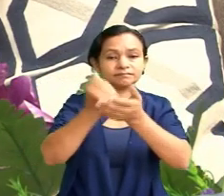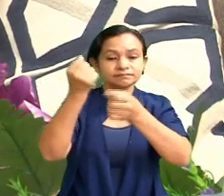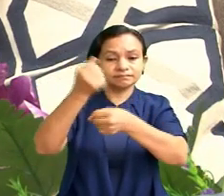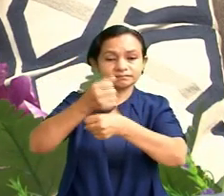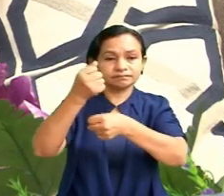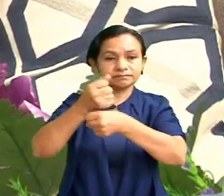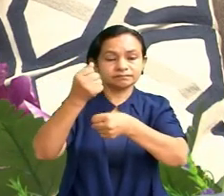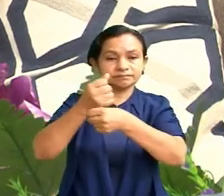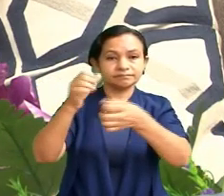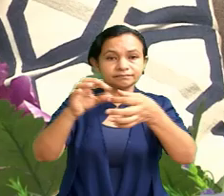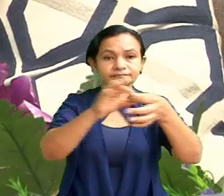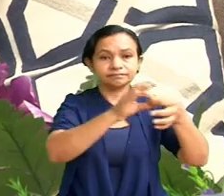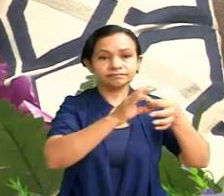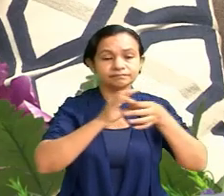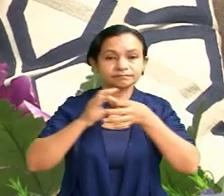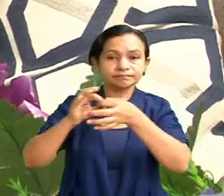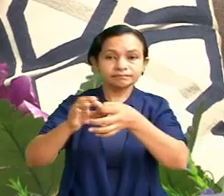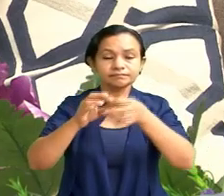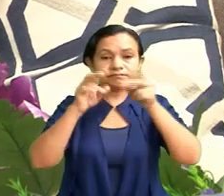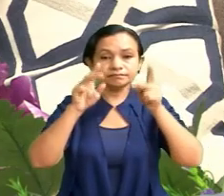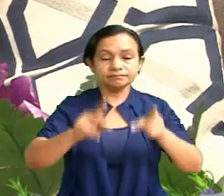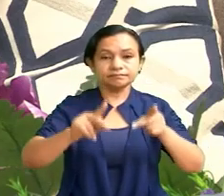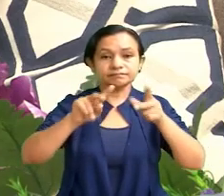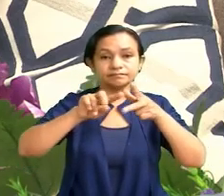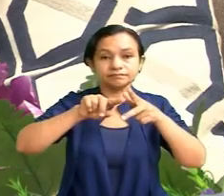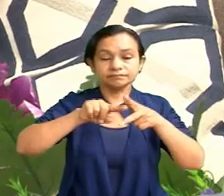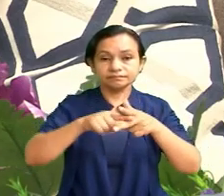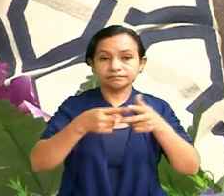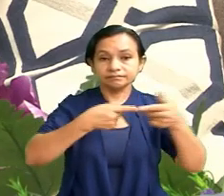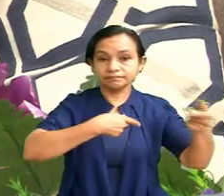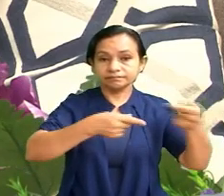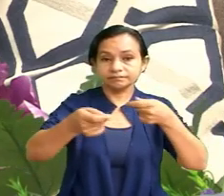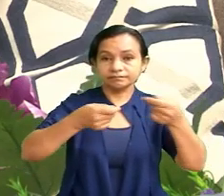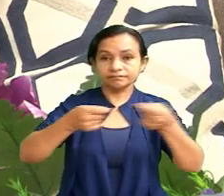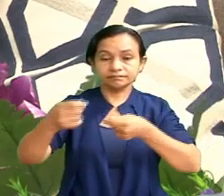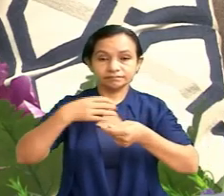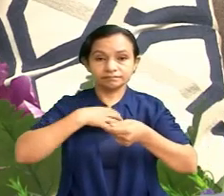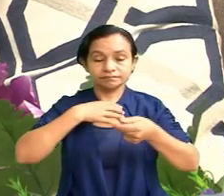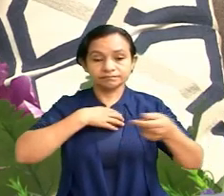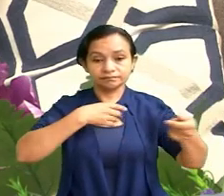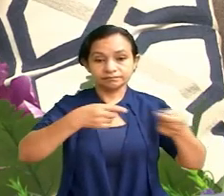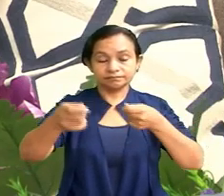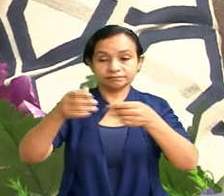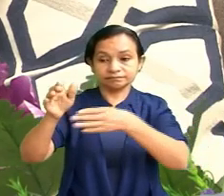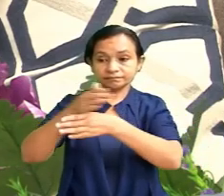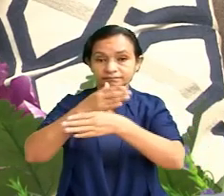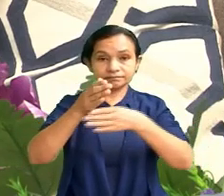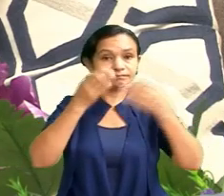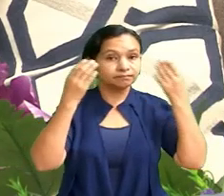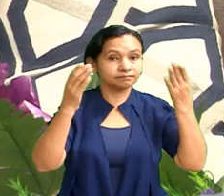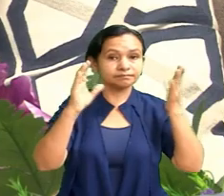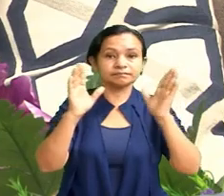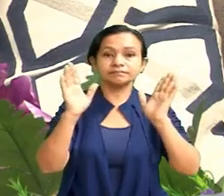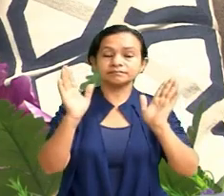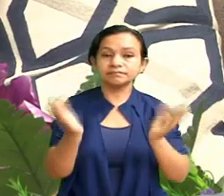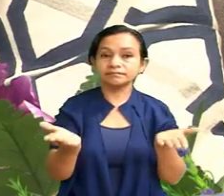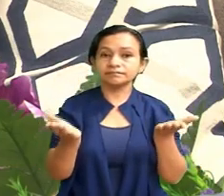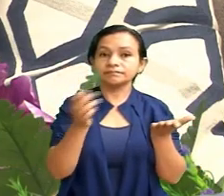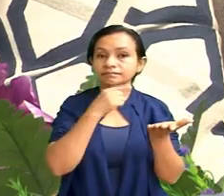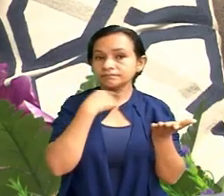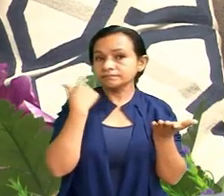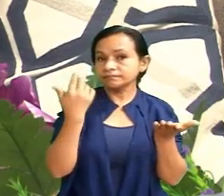con una gran cantidad de emprendedores y de dueños pues de emprendimientos que en realidad han venido